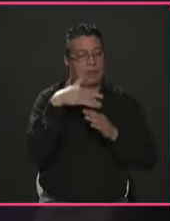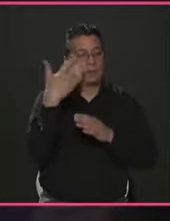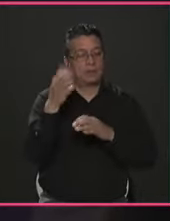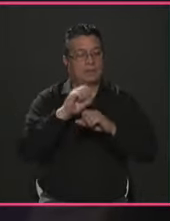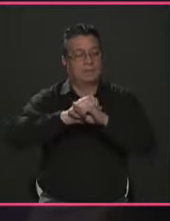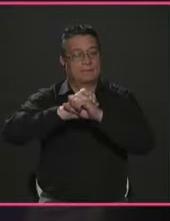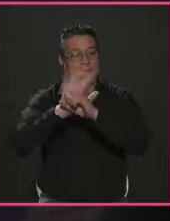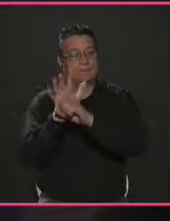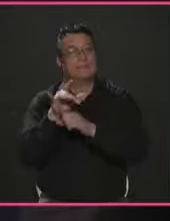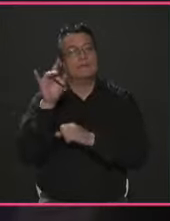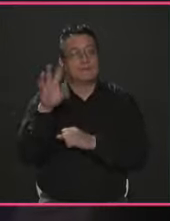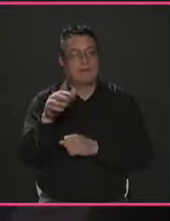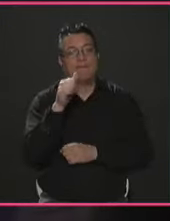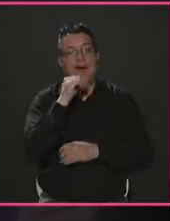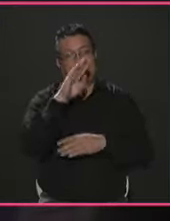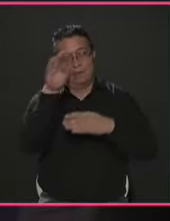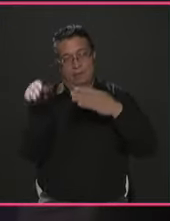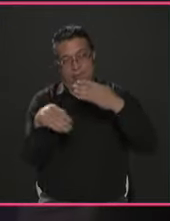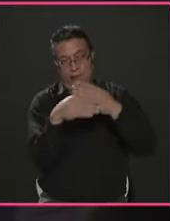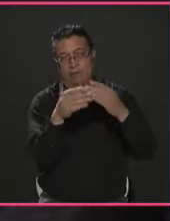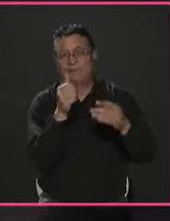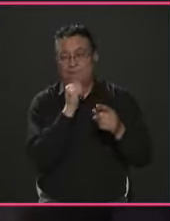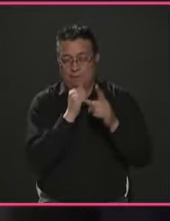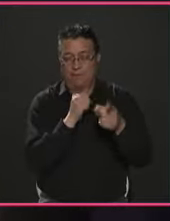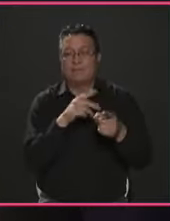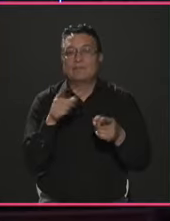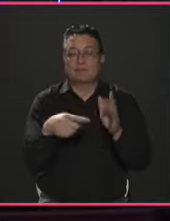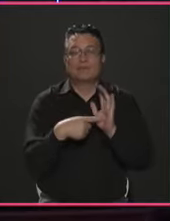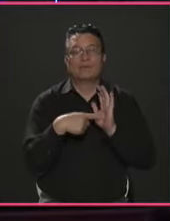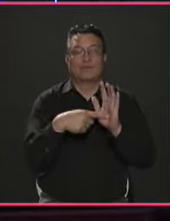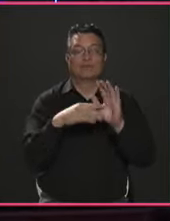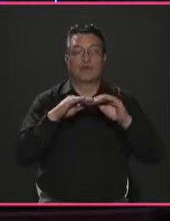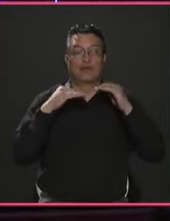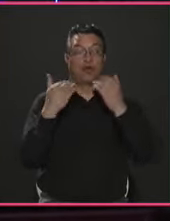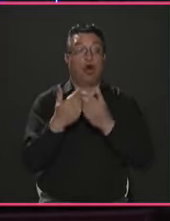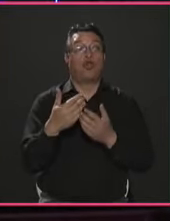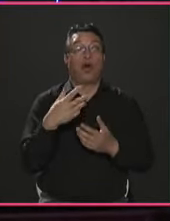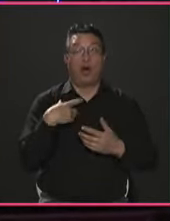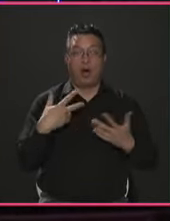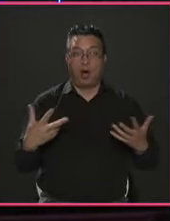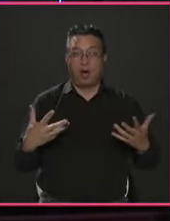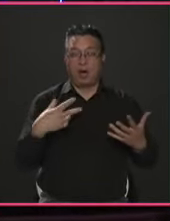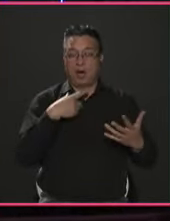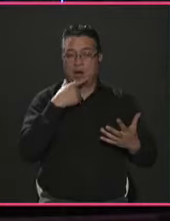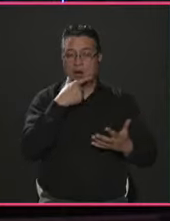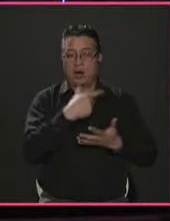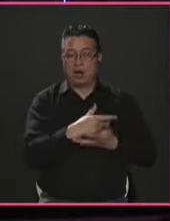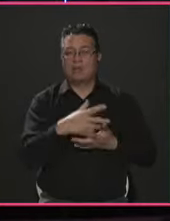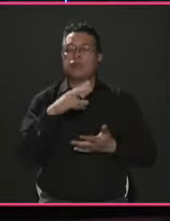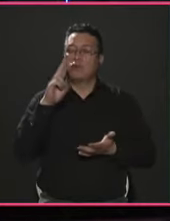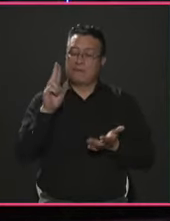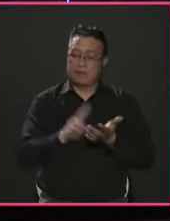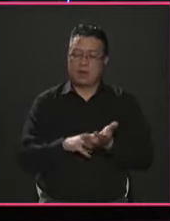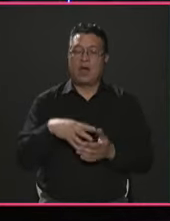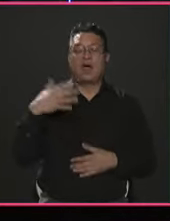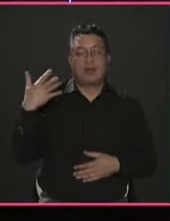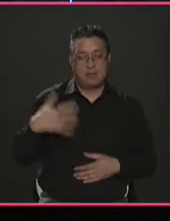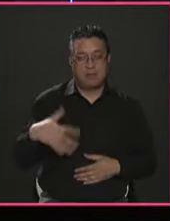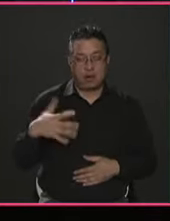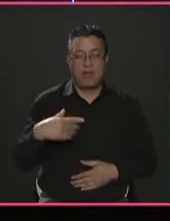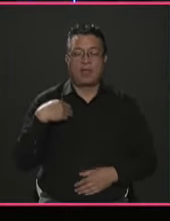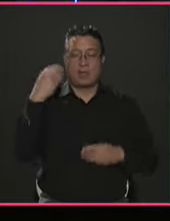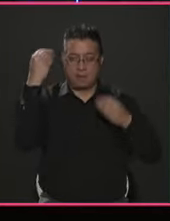con la pandemia del covid1 que realmente le mostró a todo el mundo lo importante que es que realmente pensemos